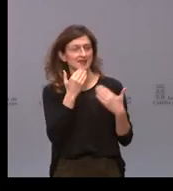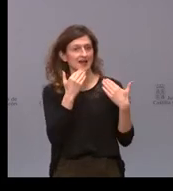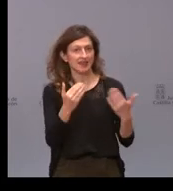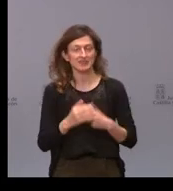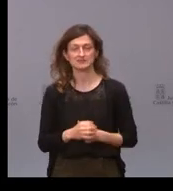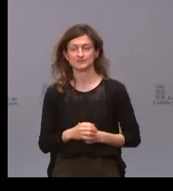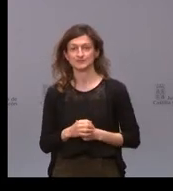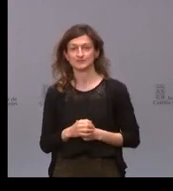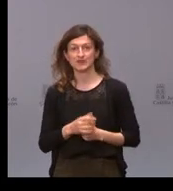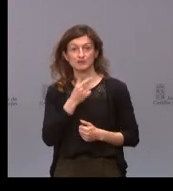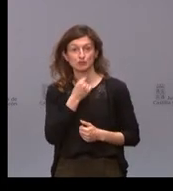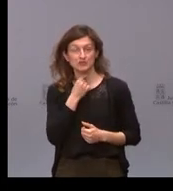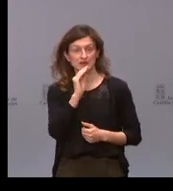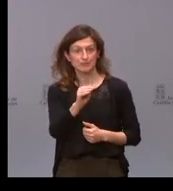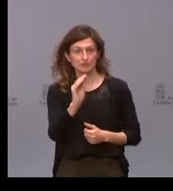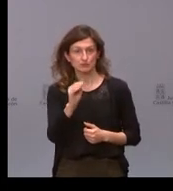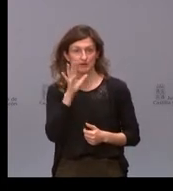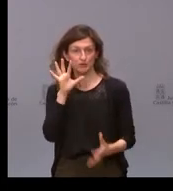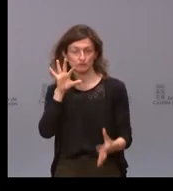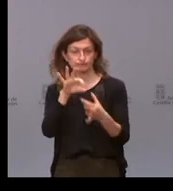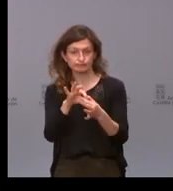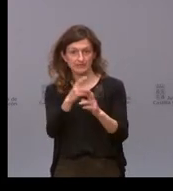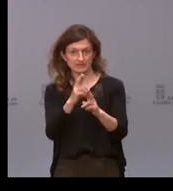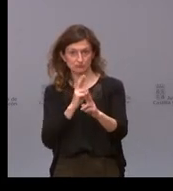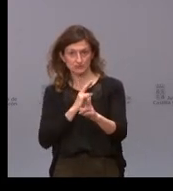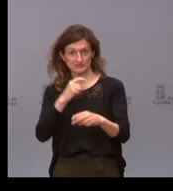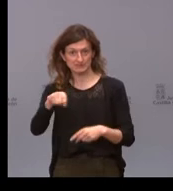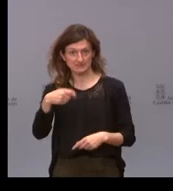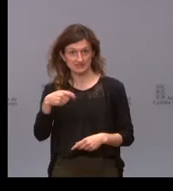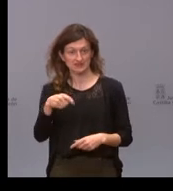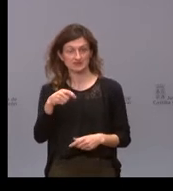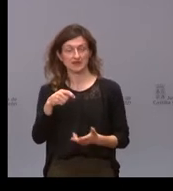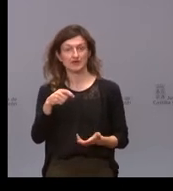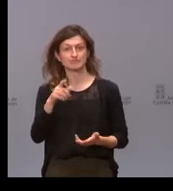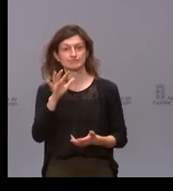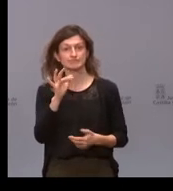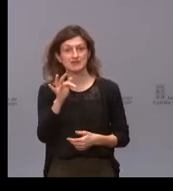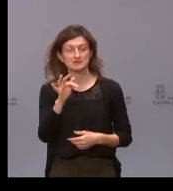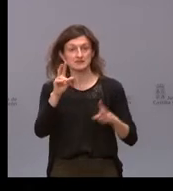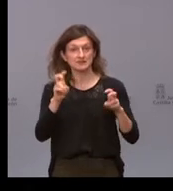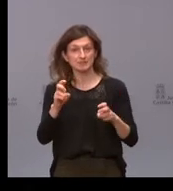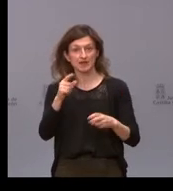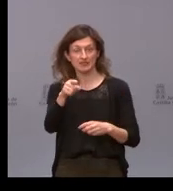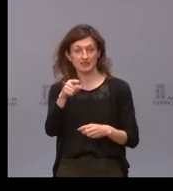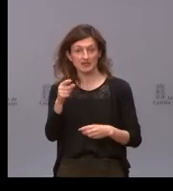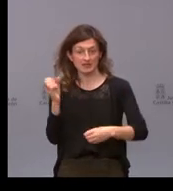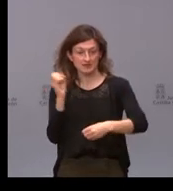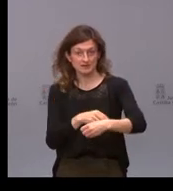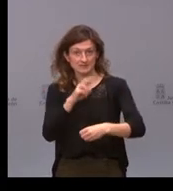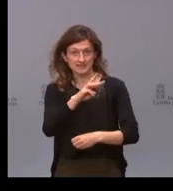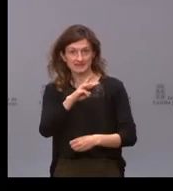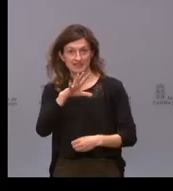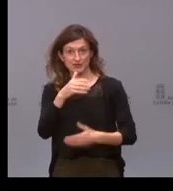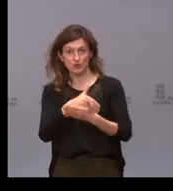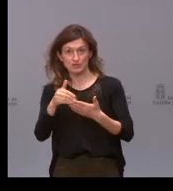me gustaría preguntar al hilo de lo que acaba de responder el presidente y a la vista de que ustedes dejarán de ingresar una media de 35